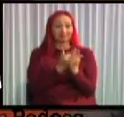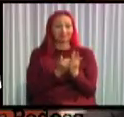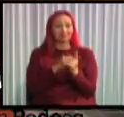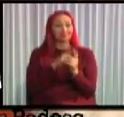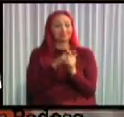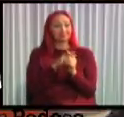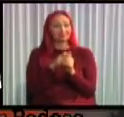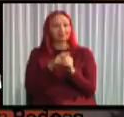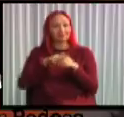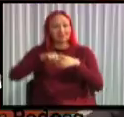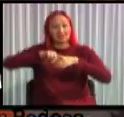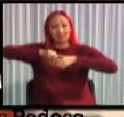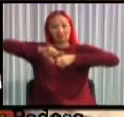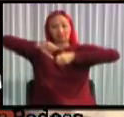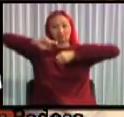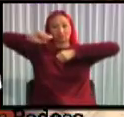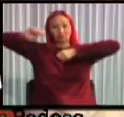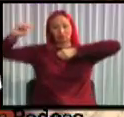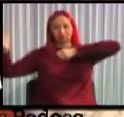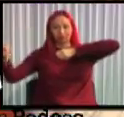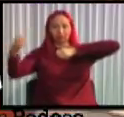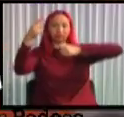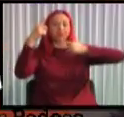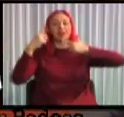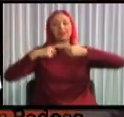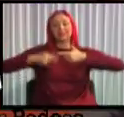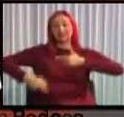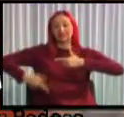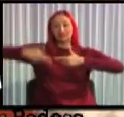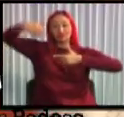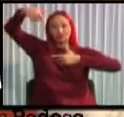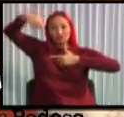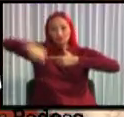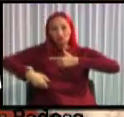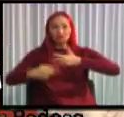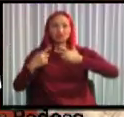los trompos, jugar yoyos, bolinchas,